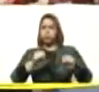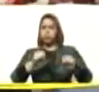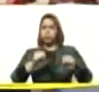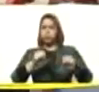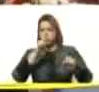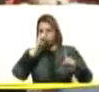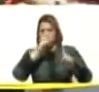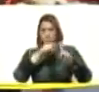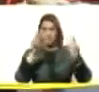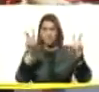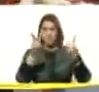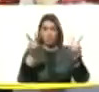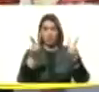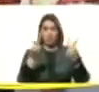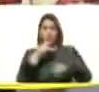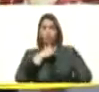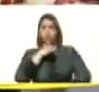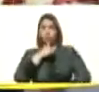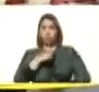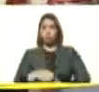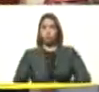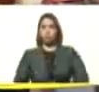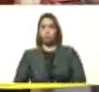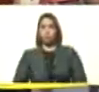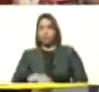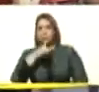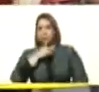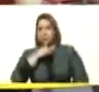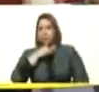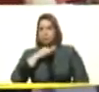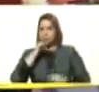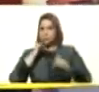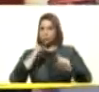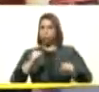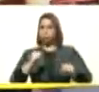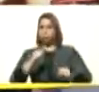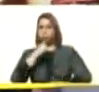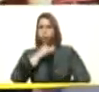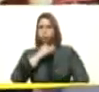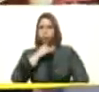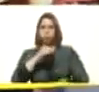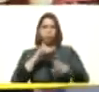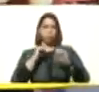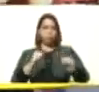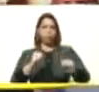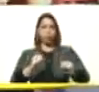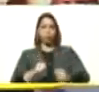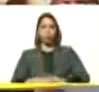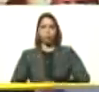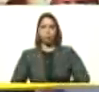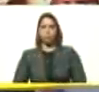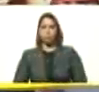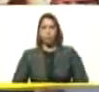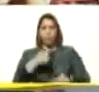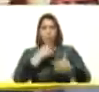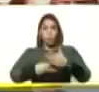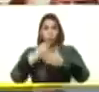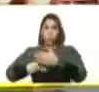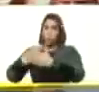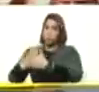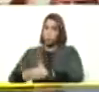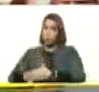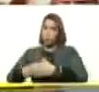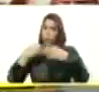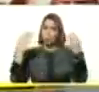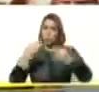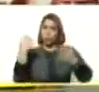rumbo a la victoria, la resistencia, resistir, resistir, resistir, luchar, luchar